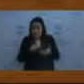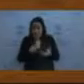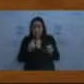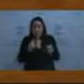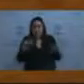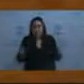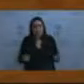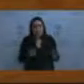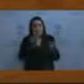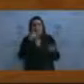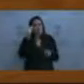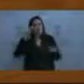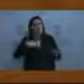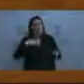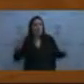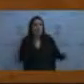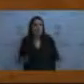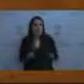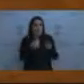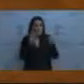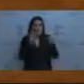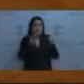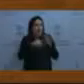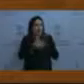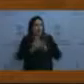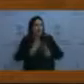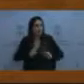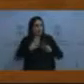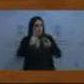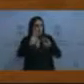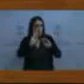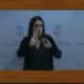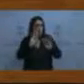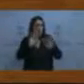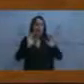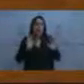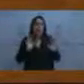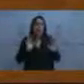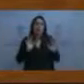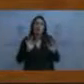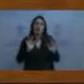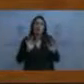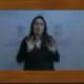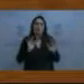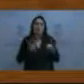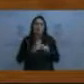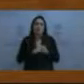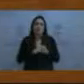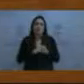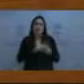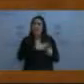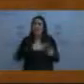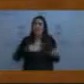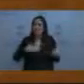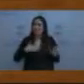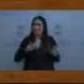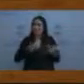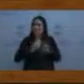es susceptible de mejora en lo que es la gestión. En ningún caso, y esto queremos dejarlo bien